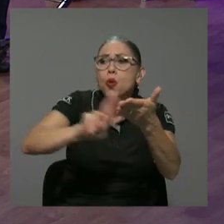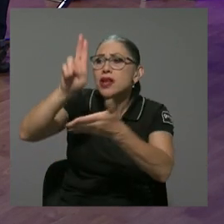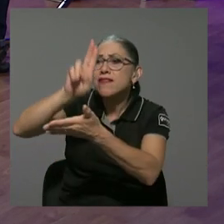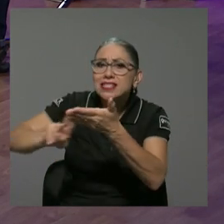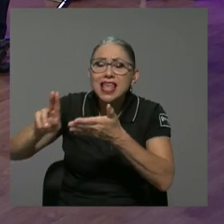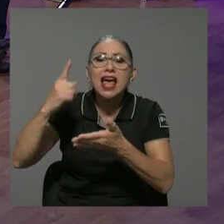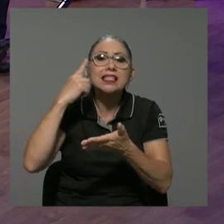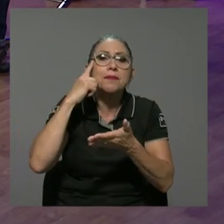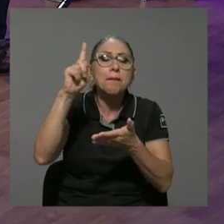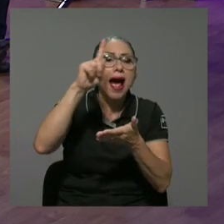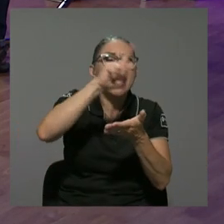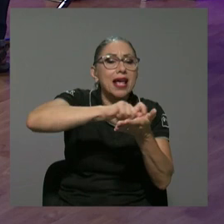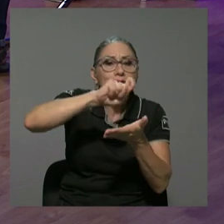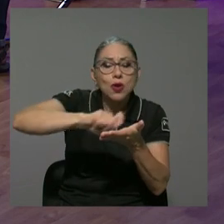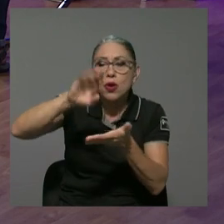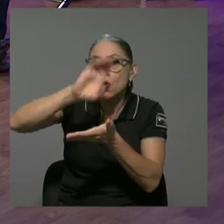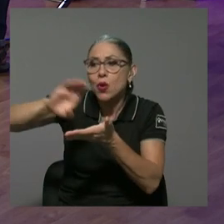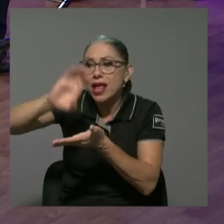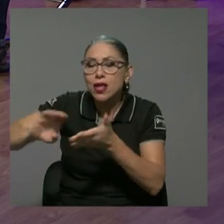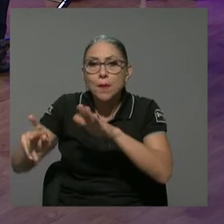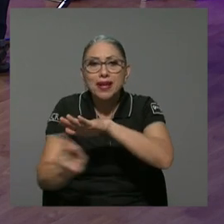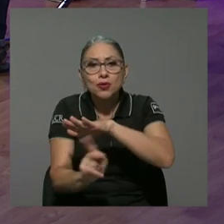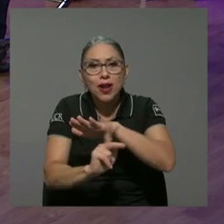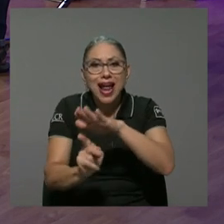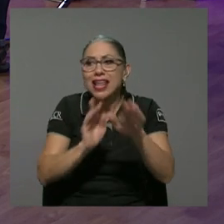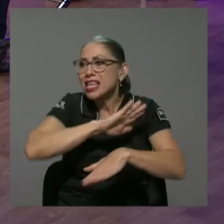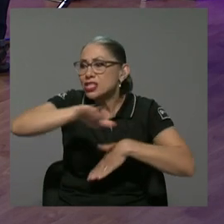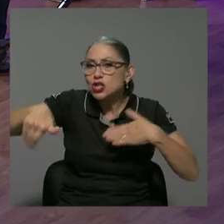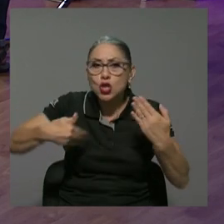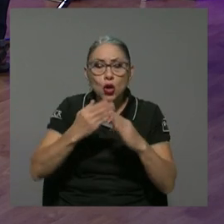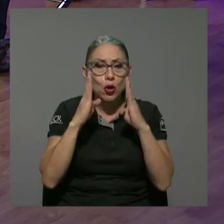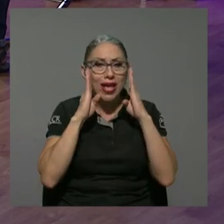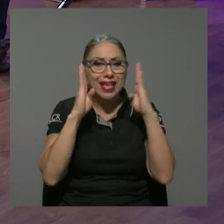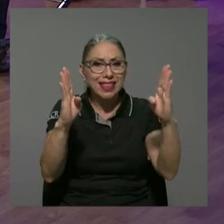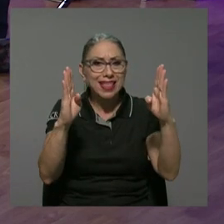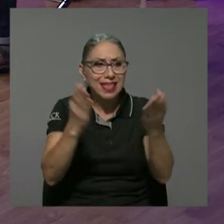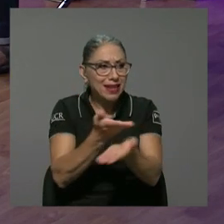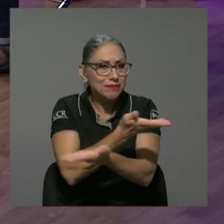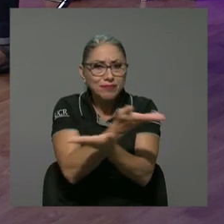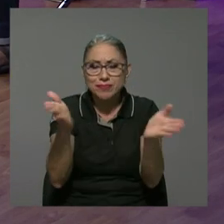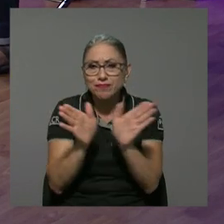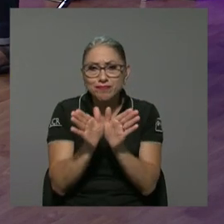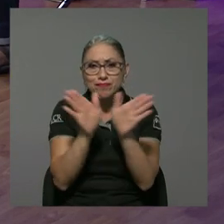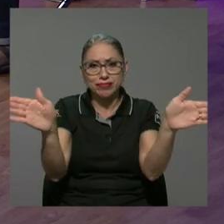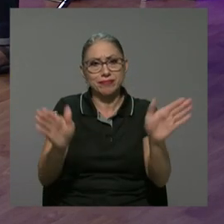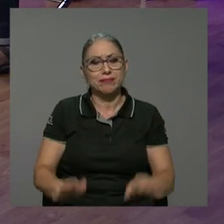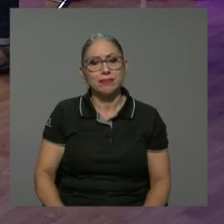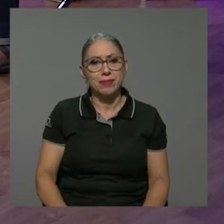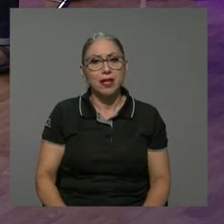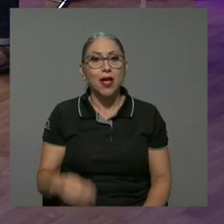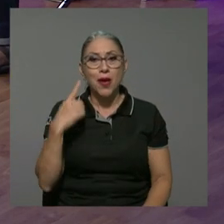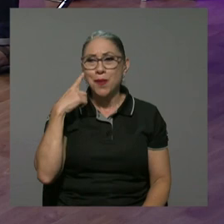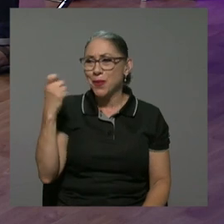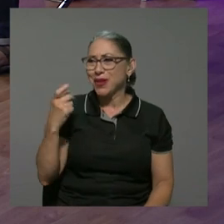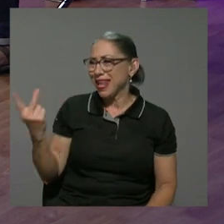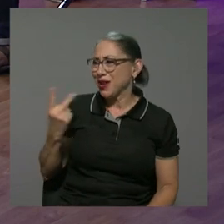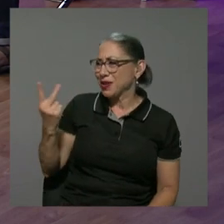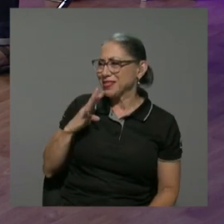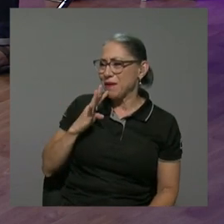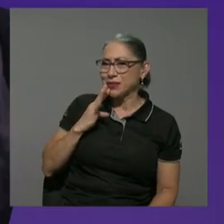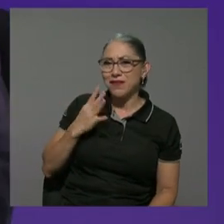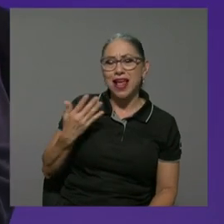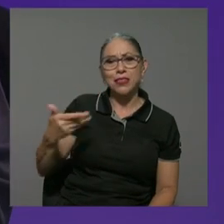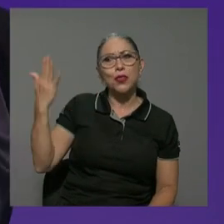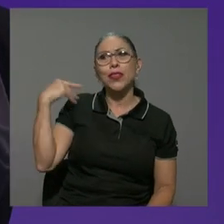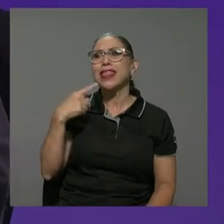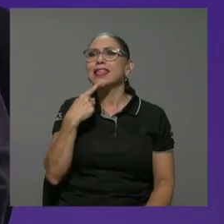es todo lo que hay que atender, y a todos y todas. Es decir, porque este juego de que estábamos hablando ahora antes, de